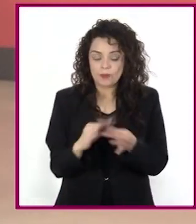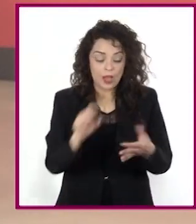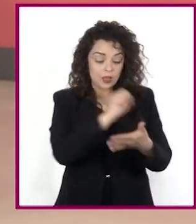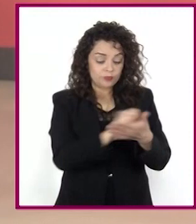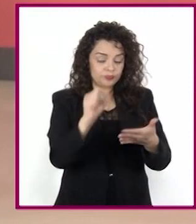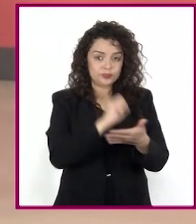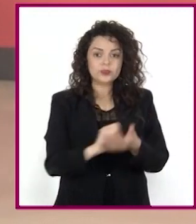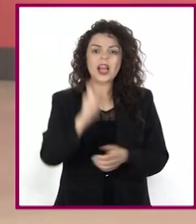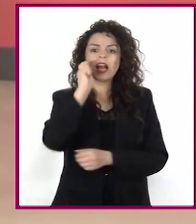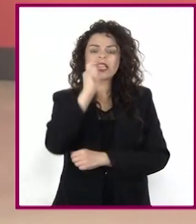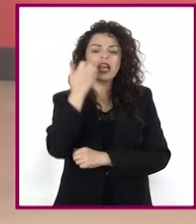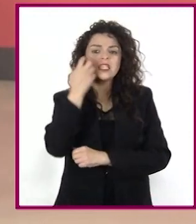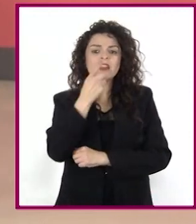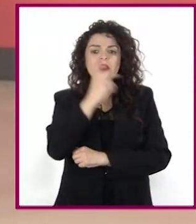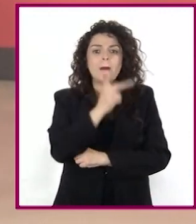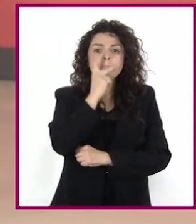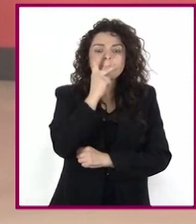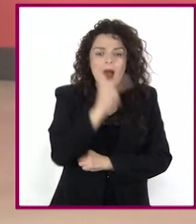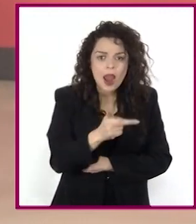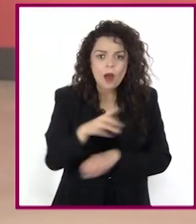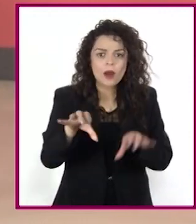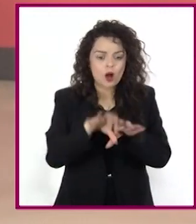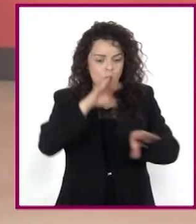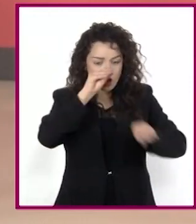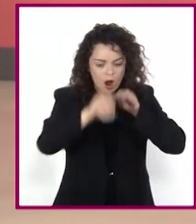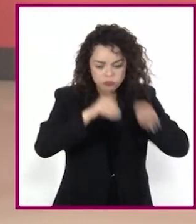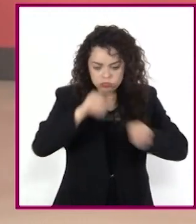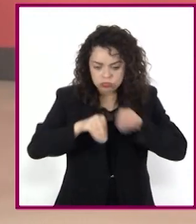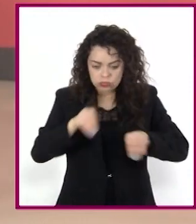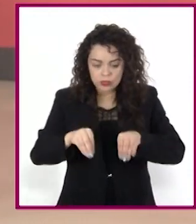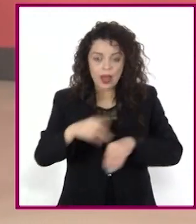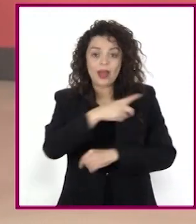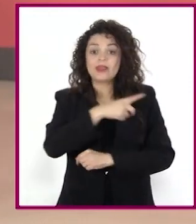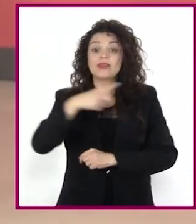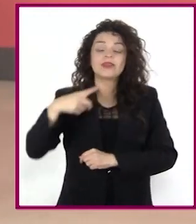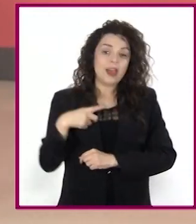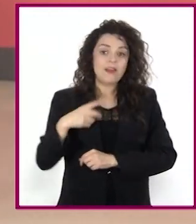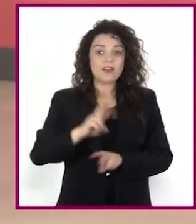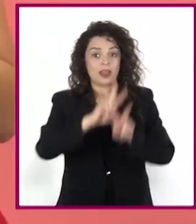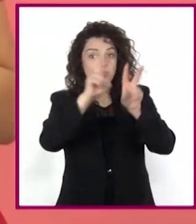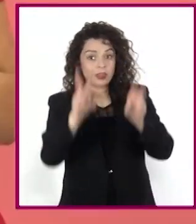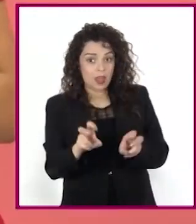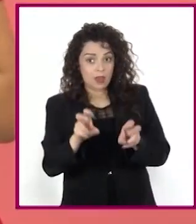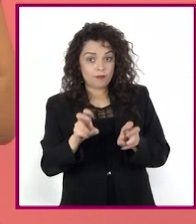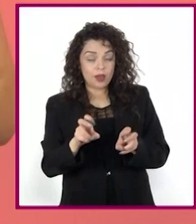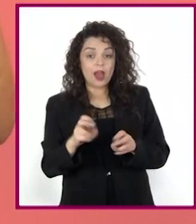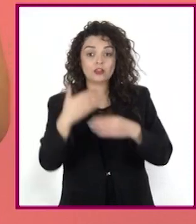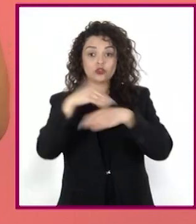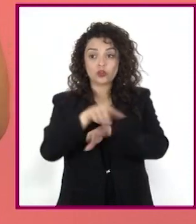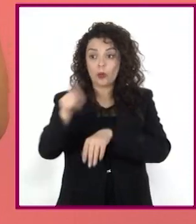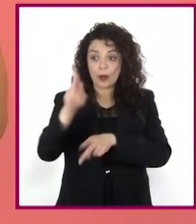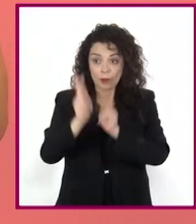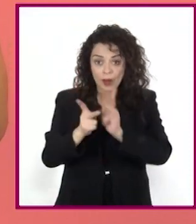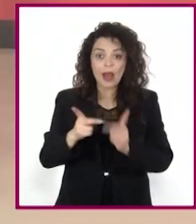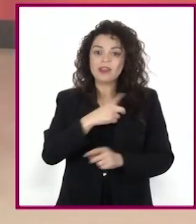las palabras y la estructura en la que éstas se organizan deben relacionarse con el tema sobre el que se desea